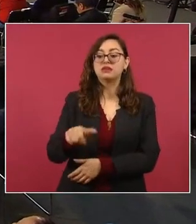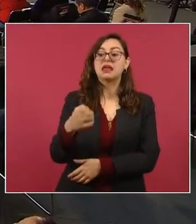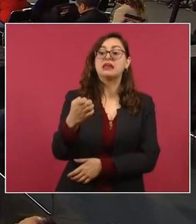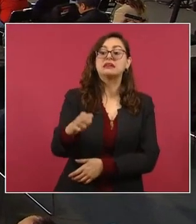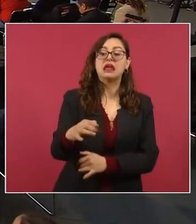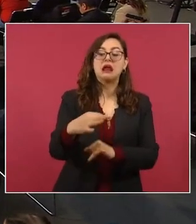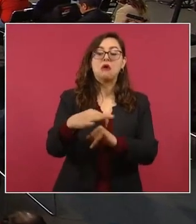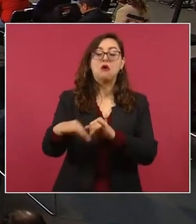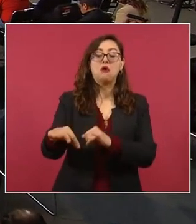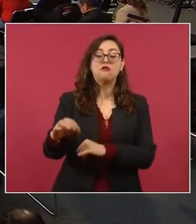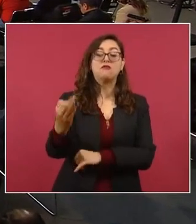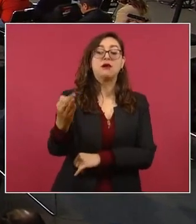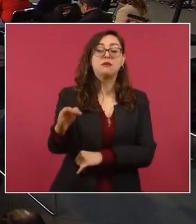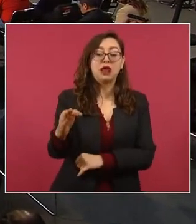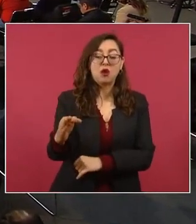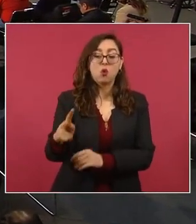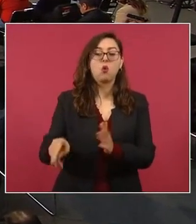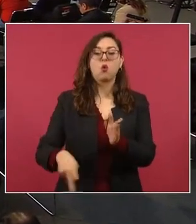Esa es recaudación.